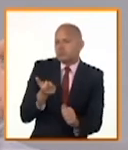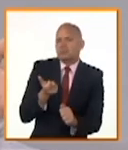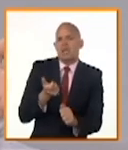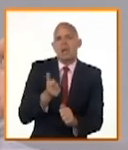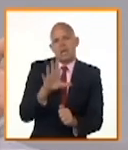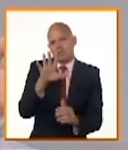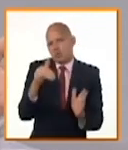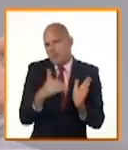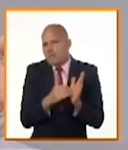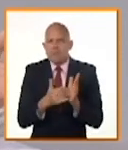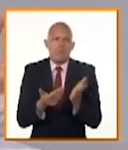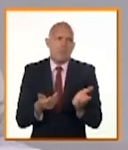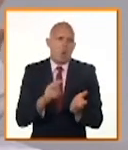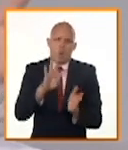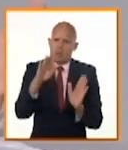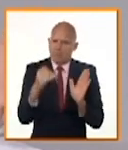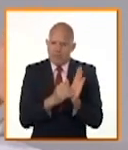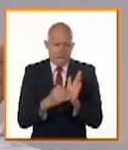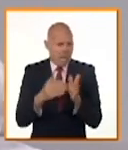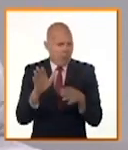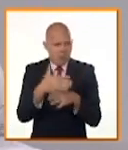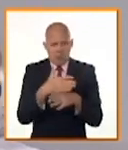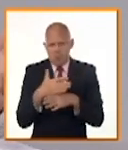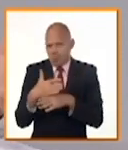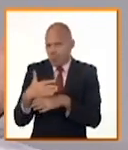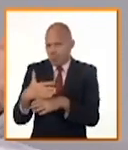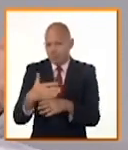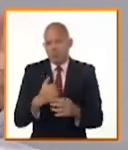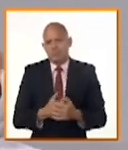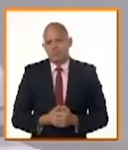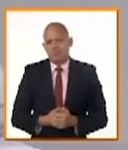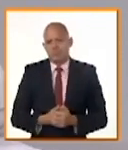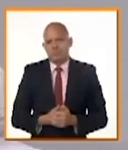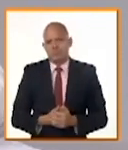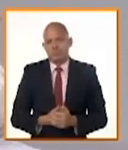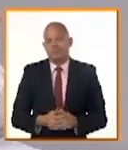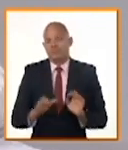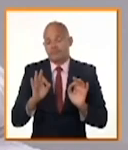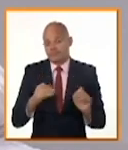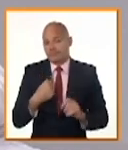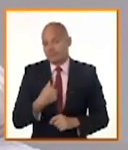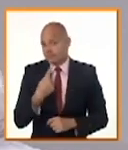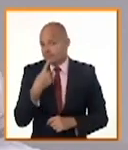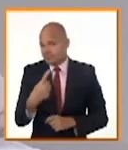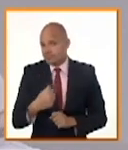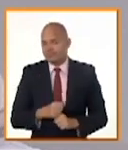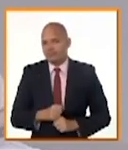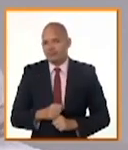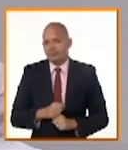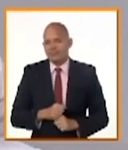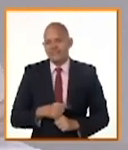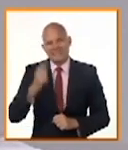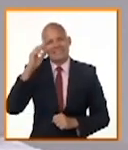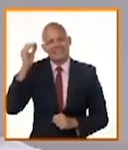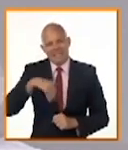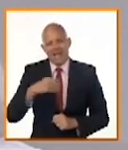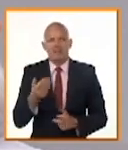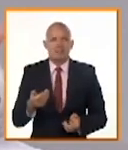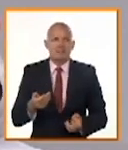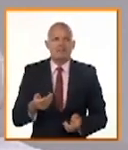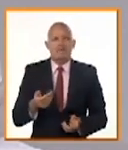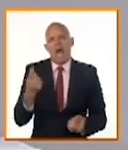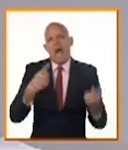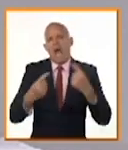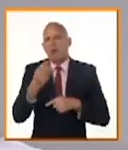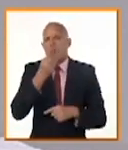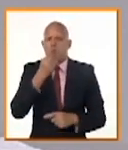que también la pueda realizar por los canales electrónicos Ojalá eso es lo que pretendemos Pero bueno sabemos siempre que van a existir pagos menores